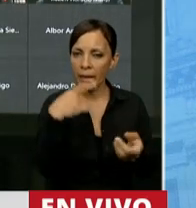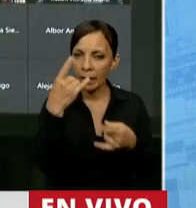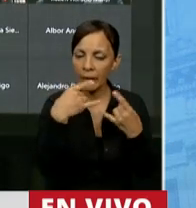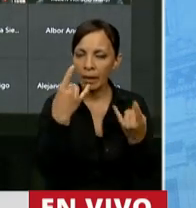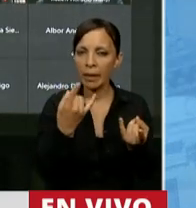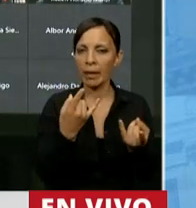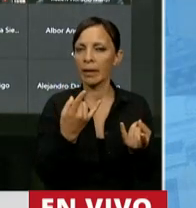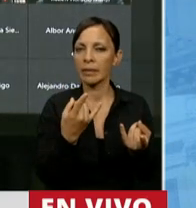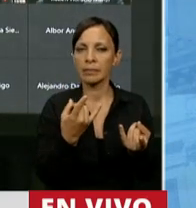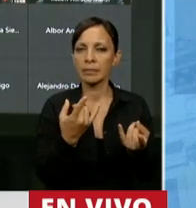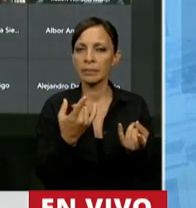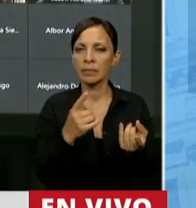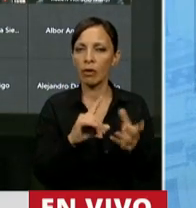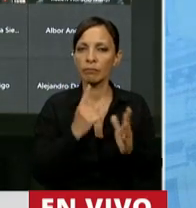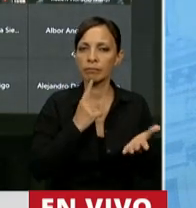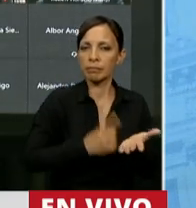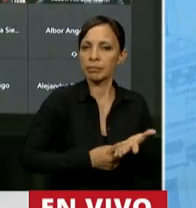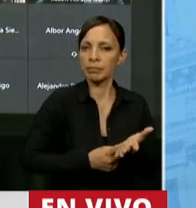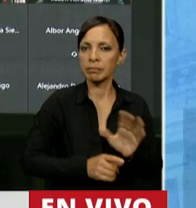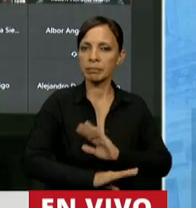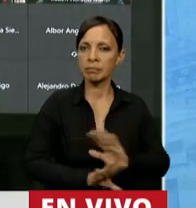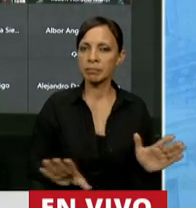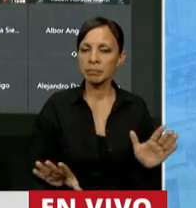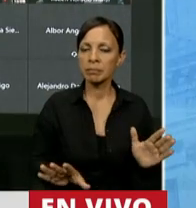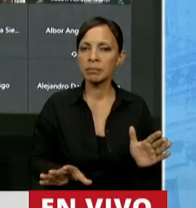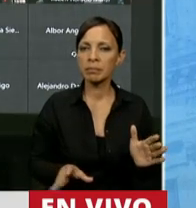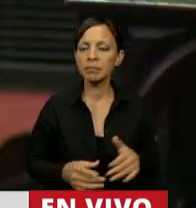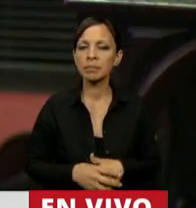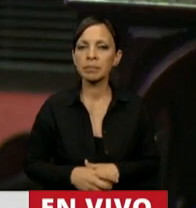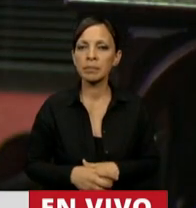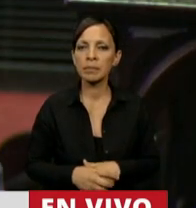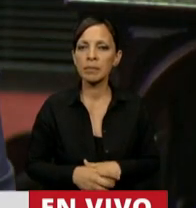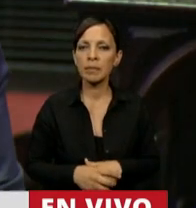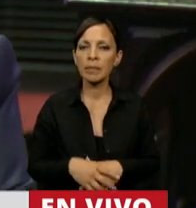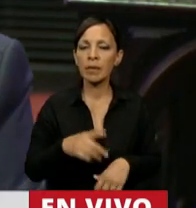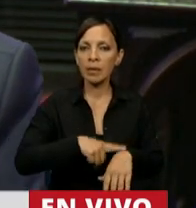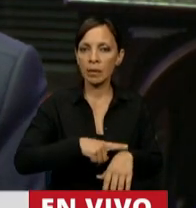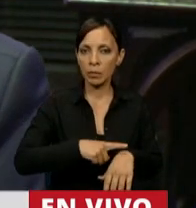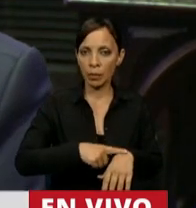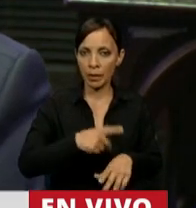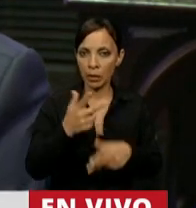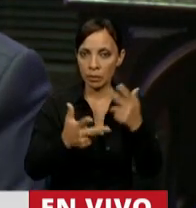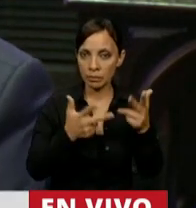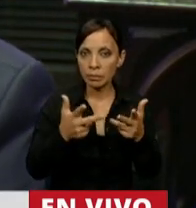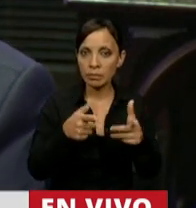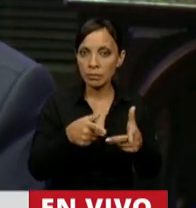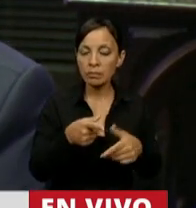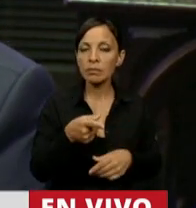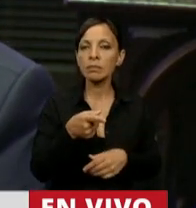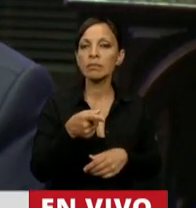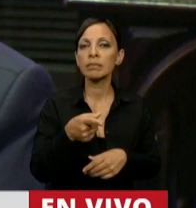intempestiva y unilateral. Y que cuando decimos esto no es